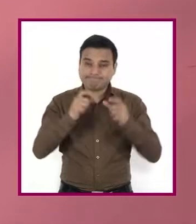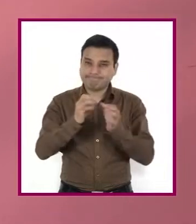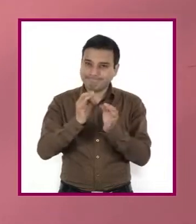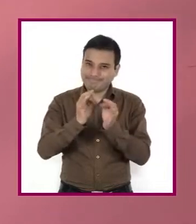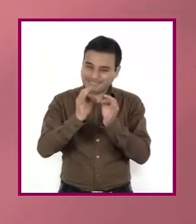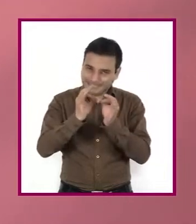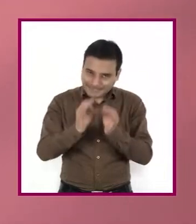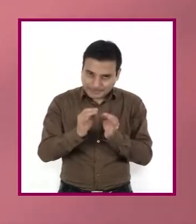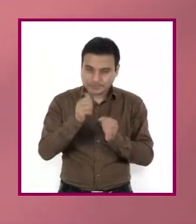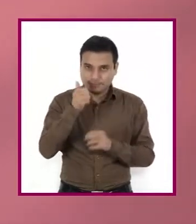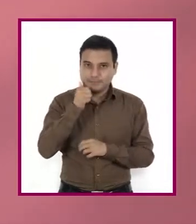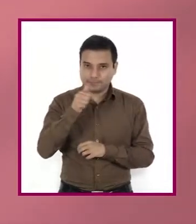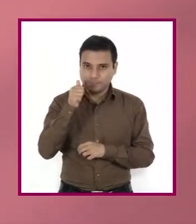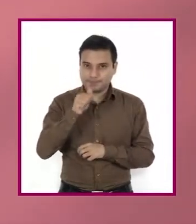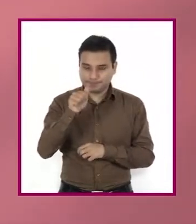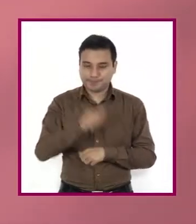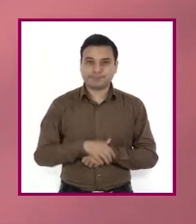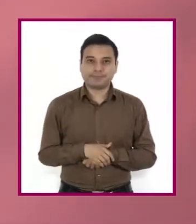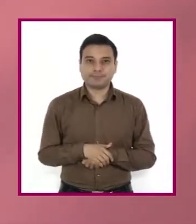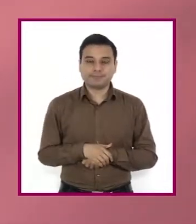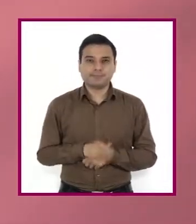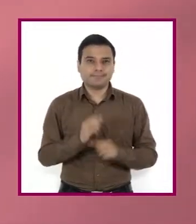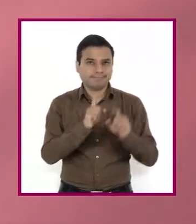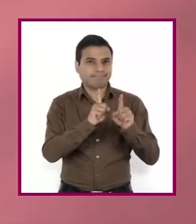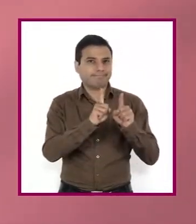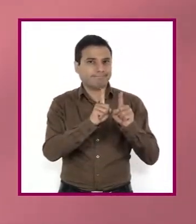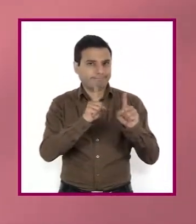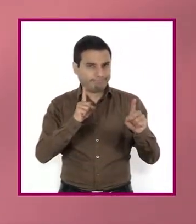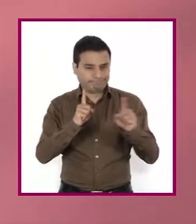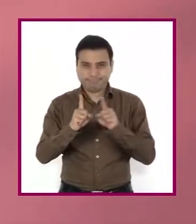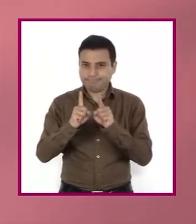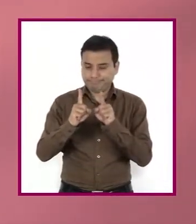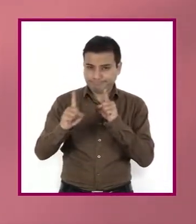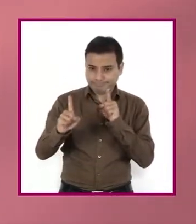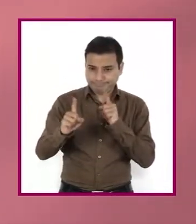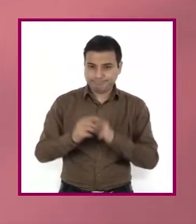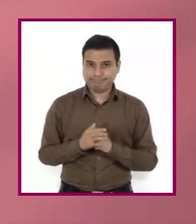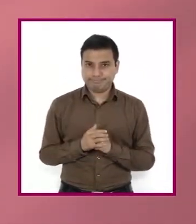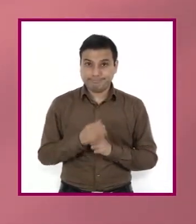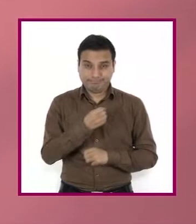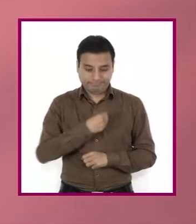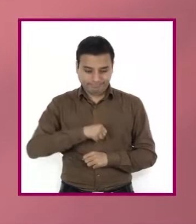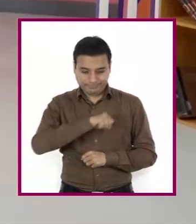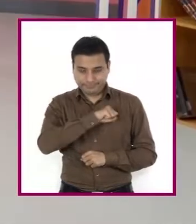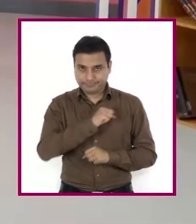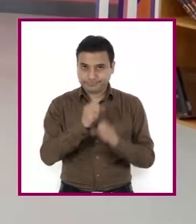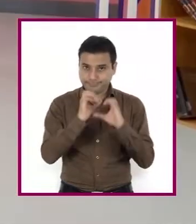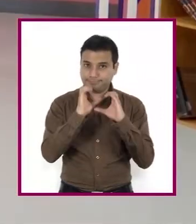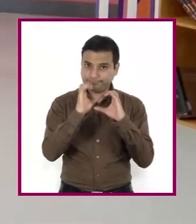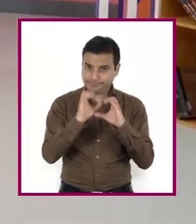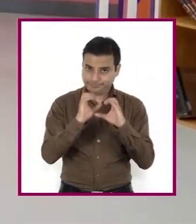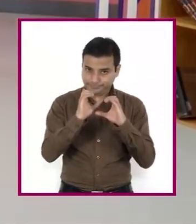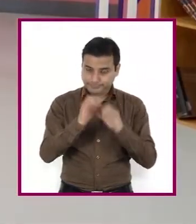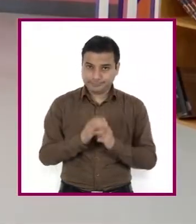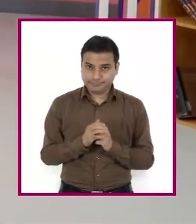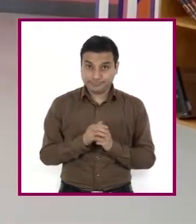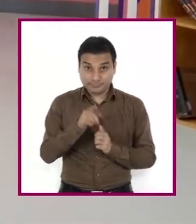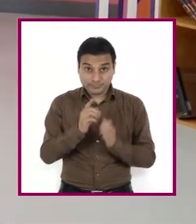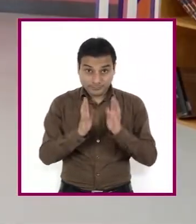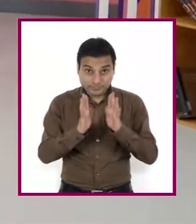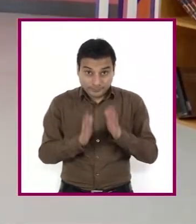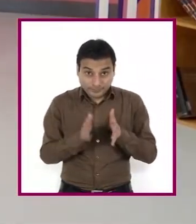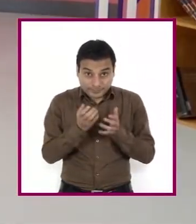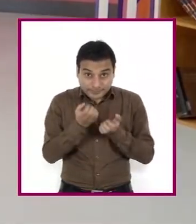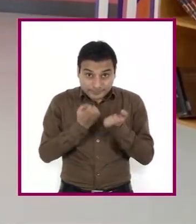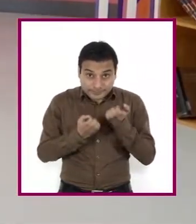forma que cubra nariz y boca. Guardar y pedir la sana distancia. La salud es lo primero. Además, ¿ya hicieron